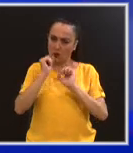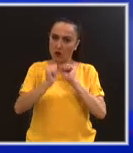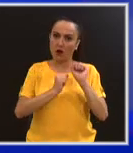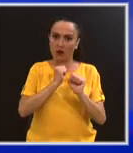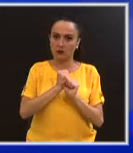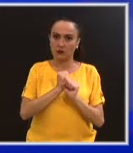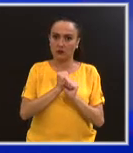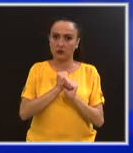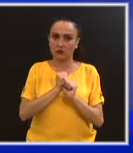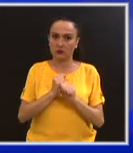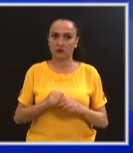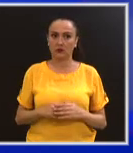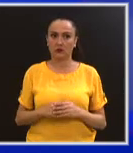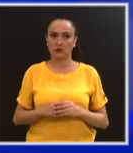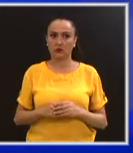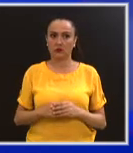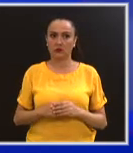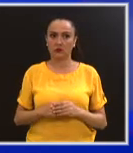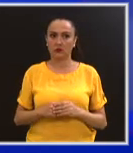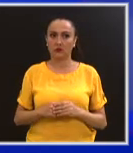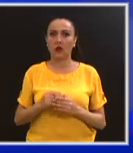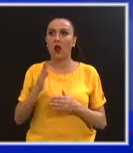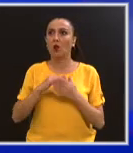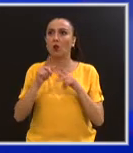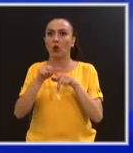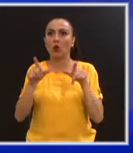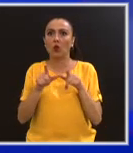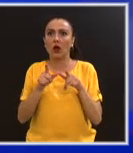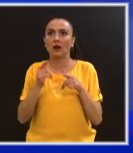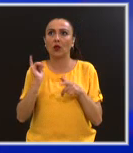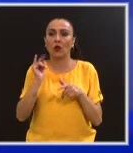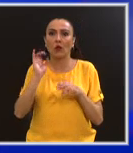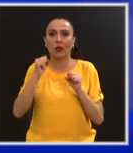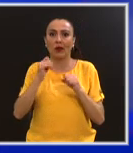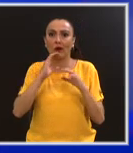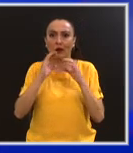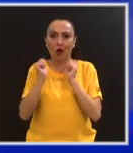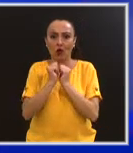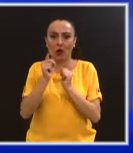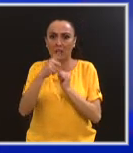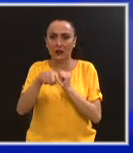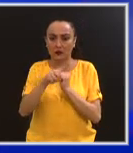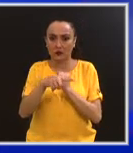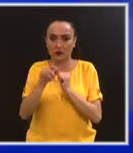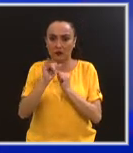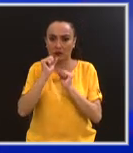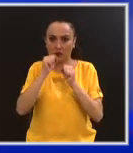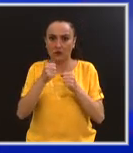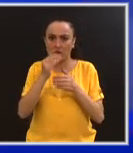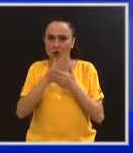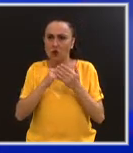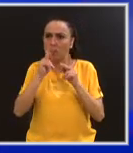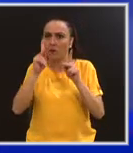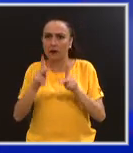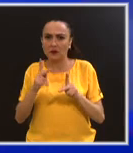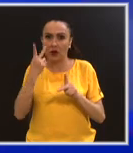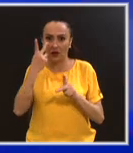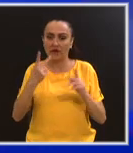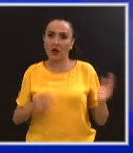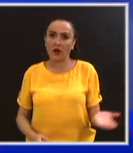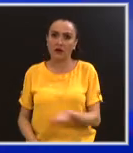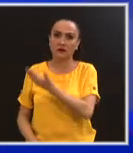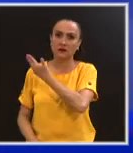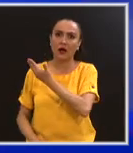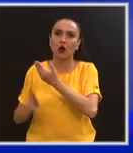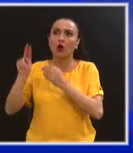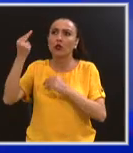eh En estos momentos pues esté en algún lugar y que se logre comunicar con ellos a no ser de que también pues alguna persona que esté viendo esta nota